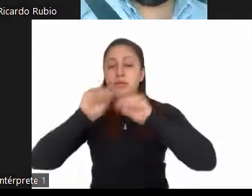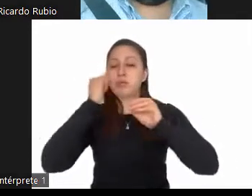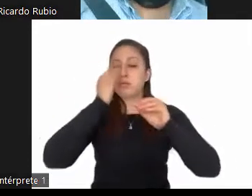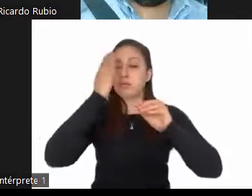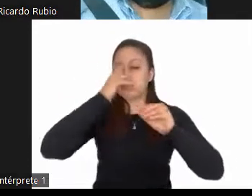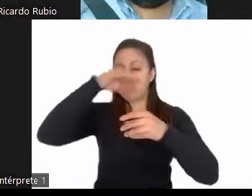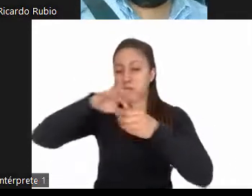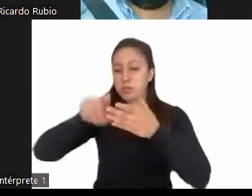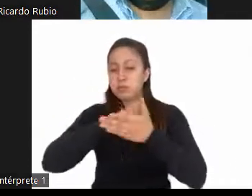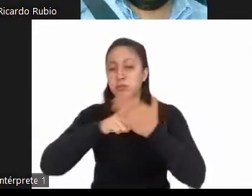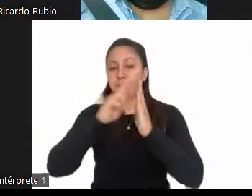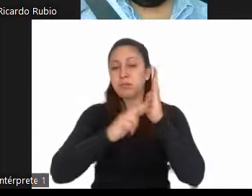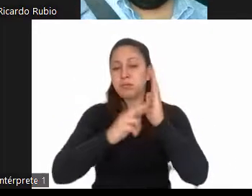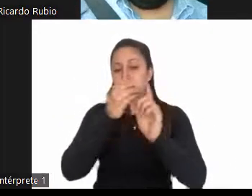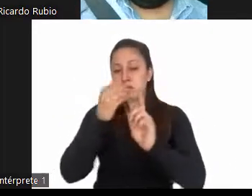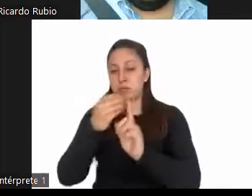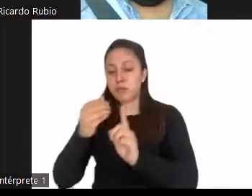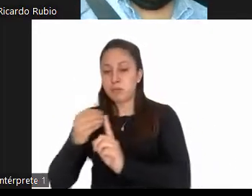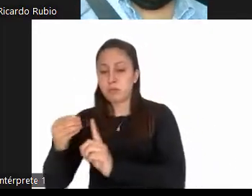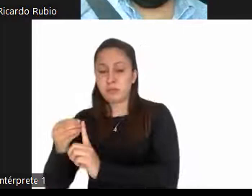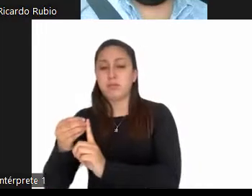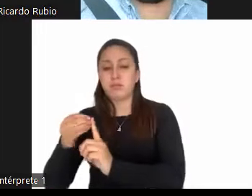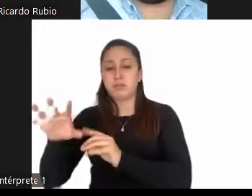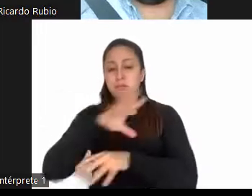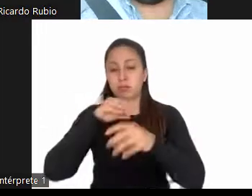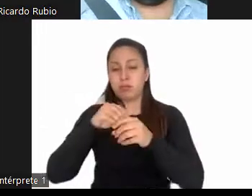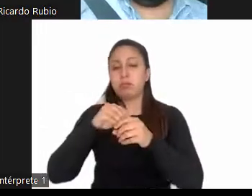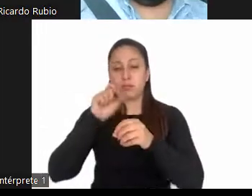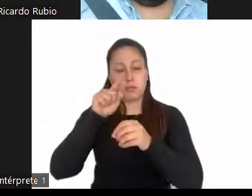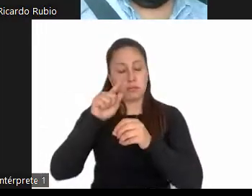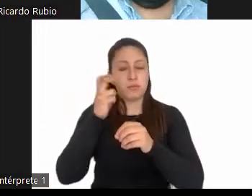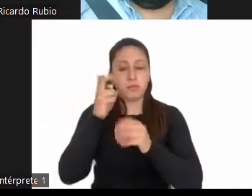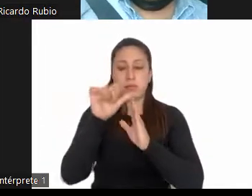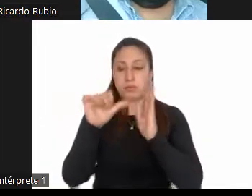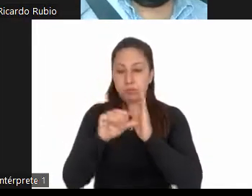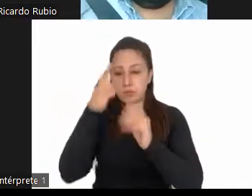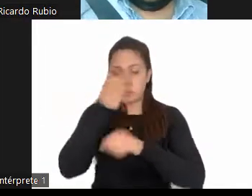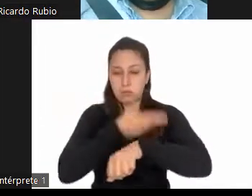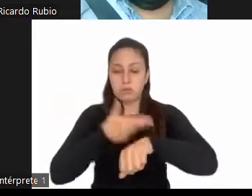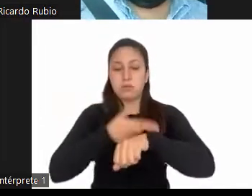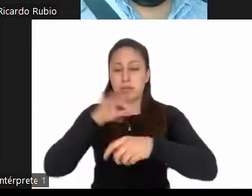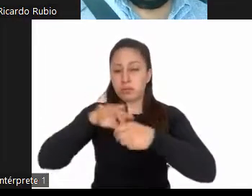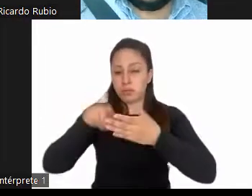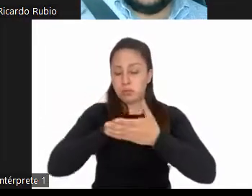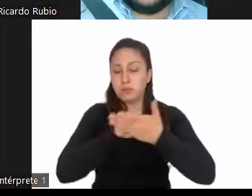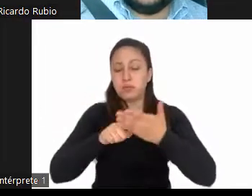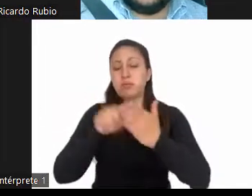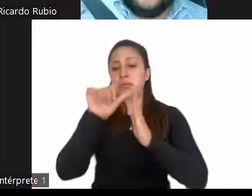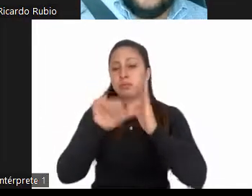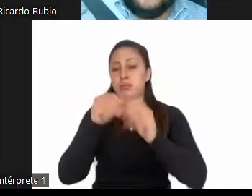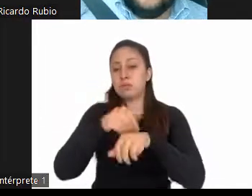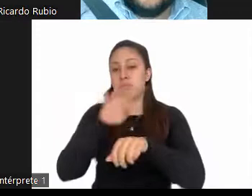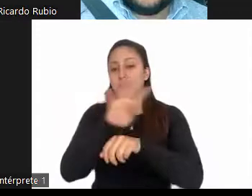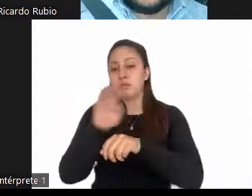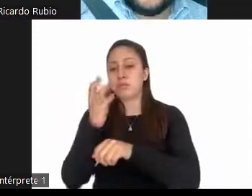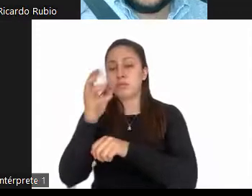reglas siguientes, que son en dicha mención las que vienen en el mismo artículo de procedimientos, en el artículo 403, y donde vienen